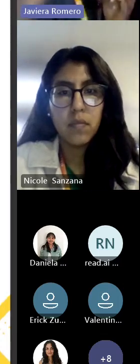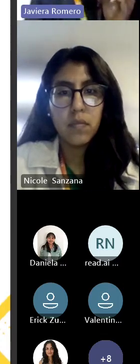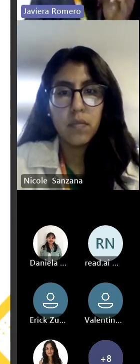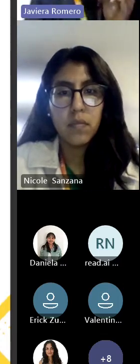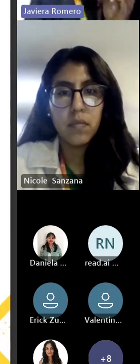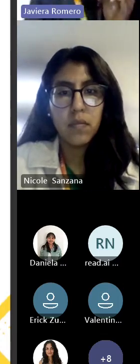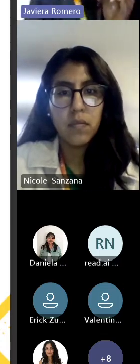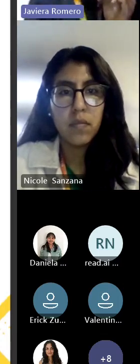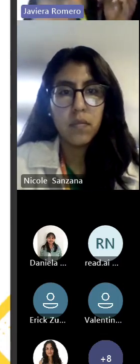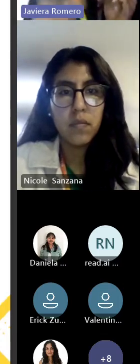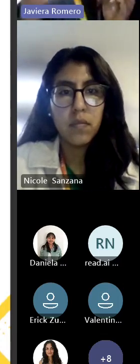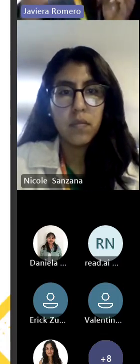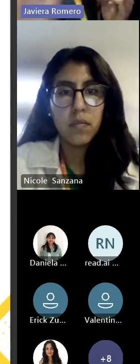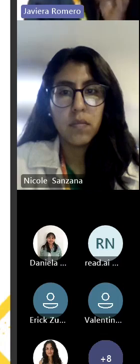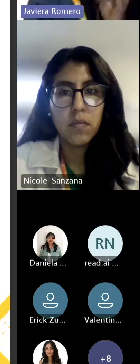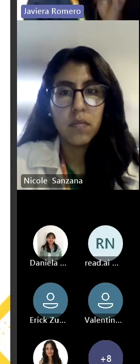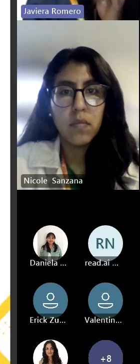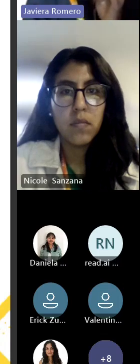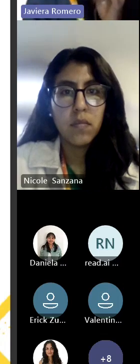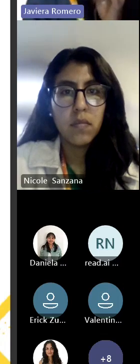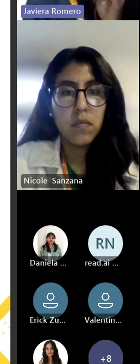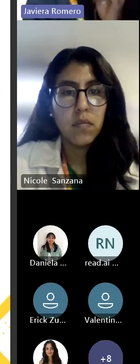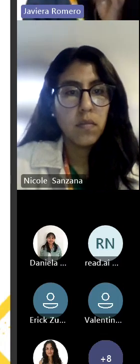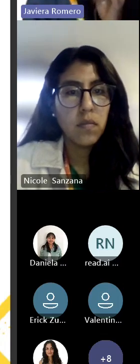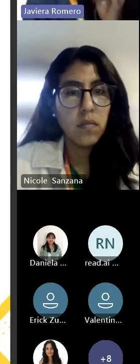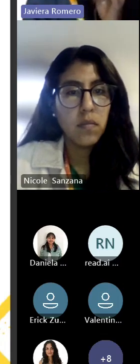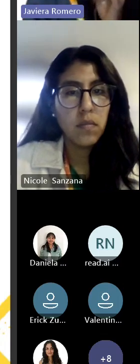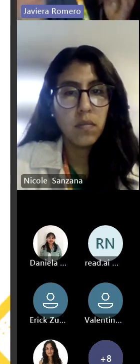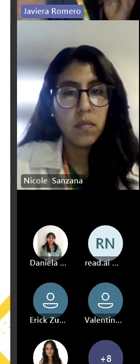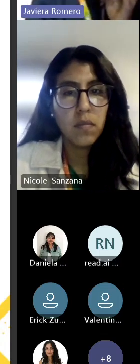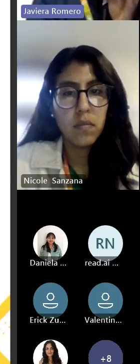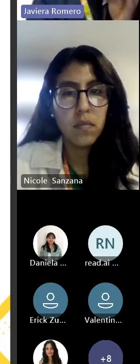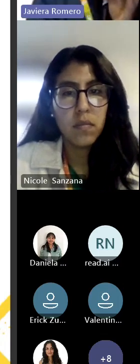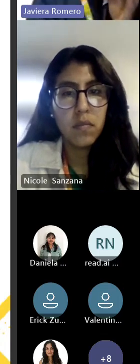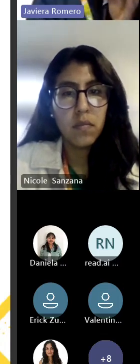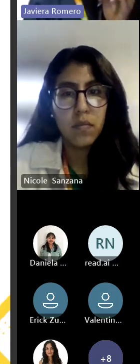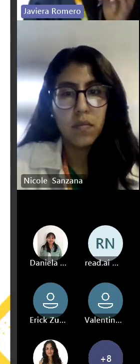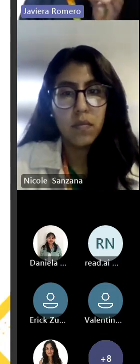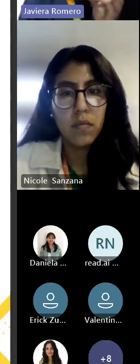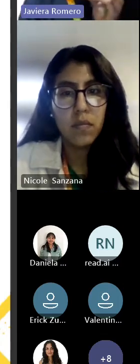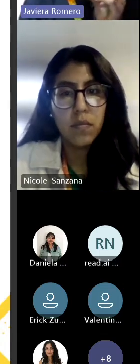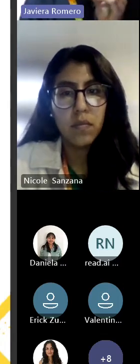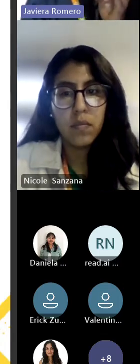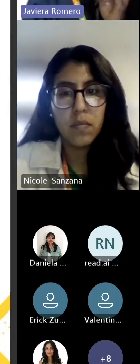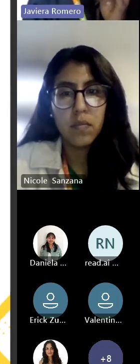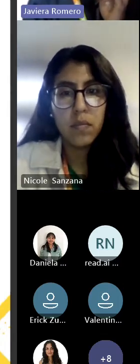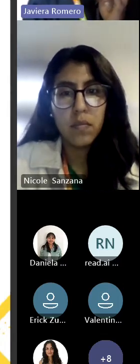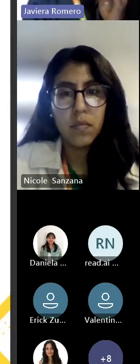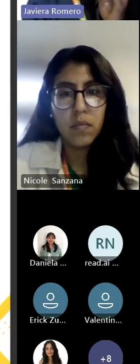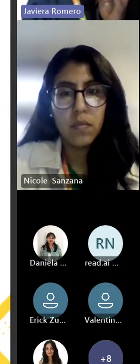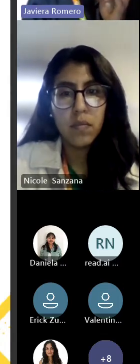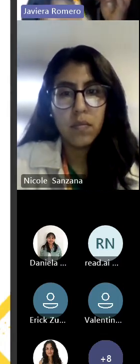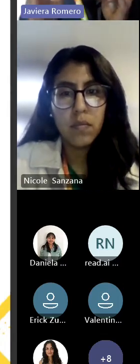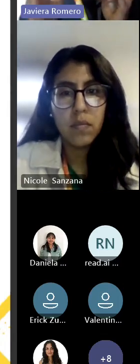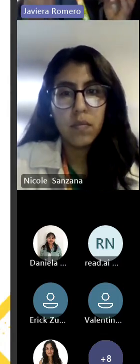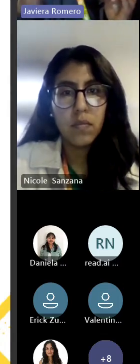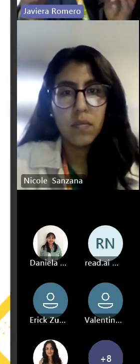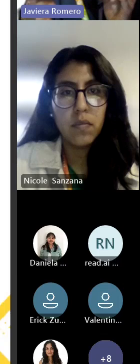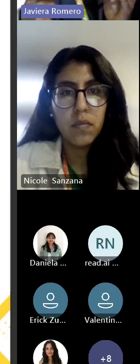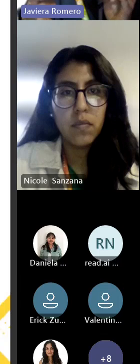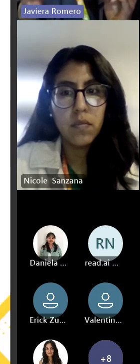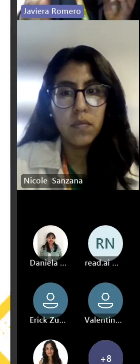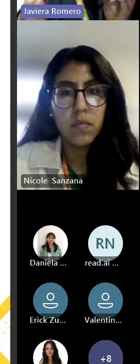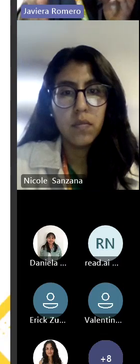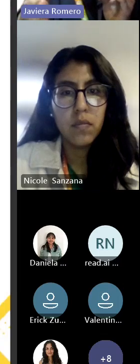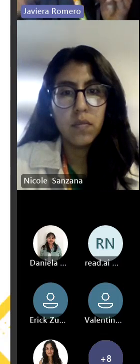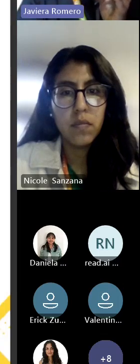alerta, pasa por la realización de las preguntas correctas, ¿cierto? Una valoración del riesgo de suicidio, donde, claro,